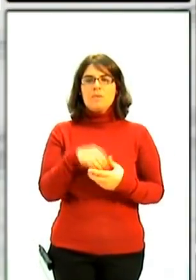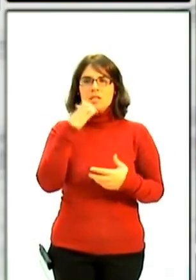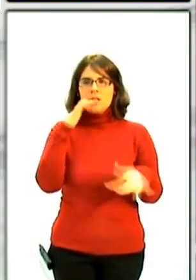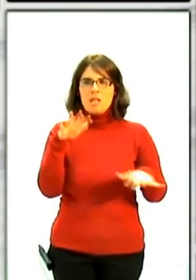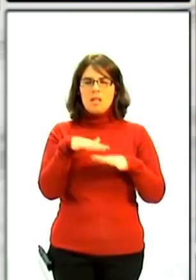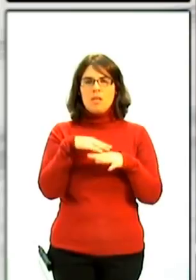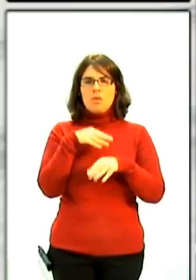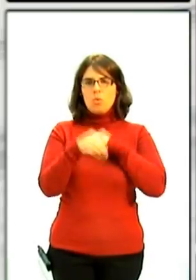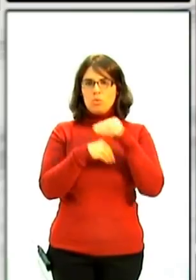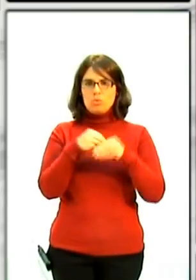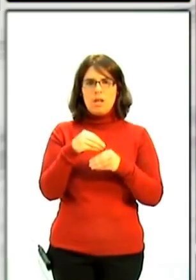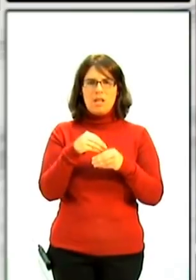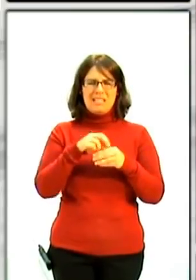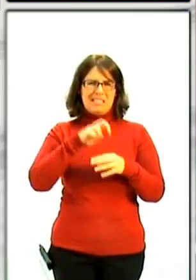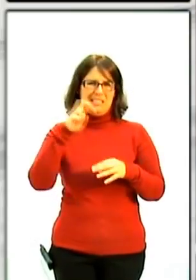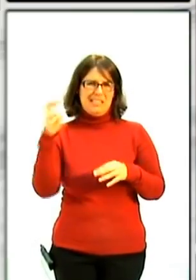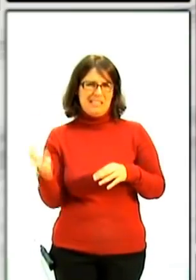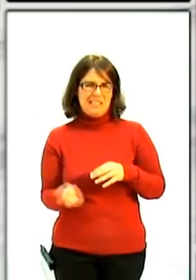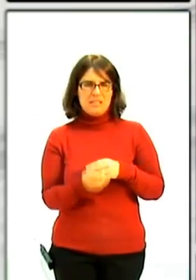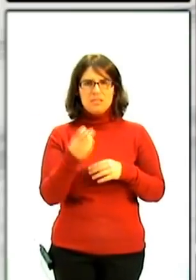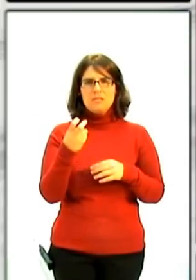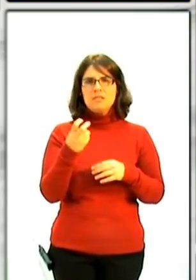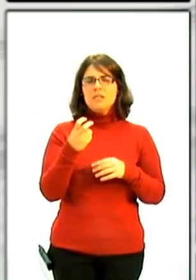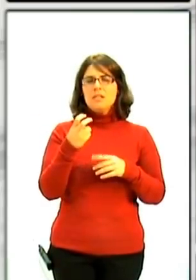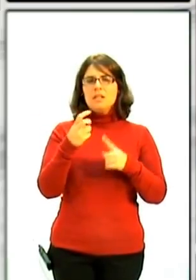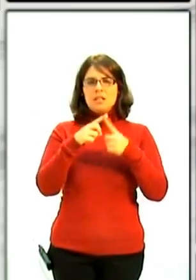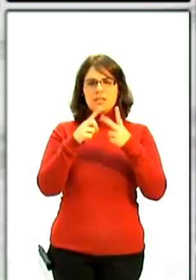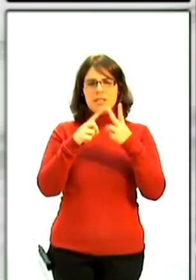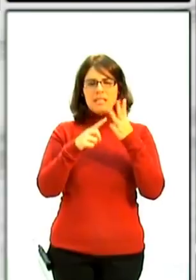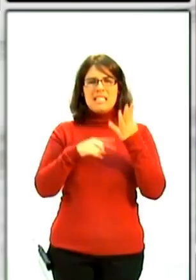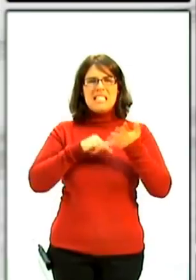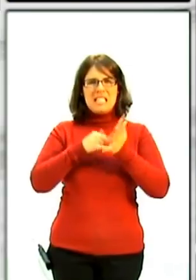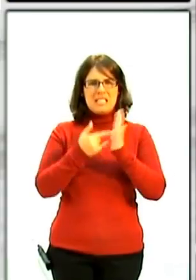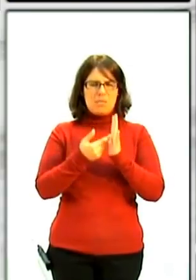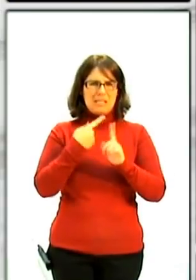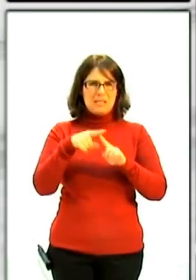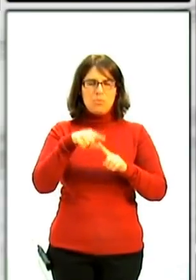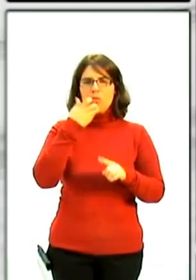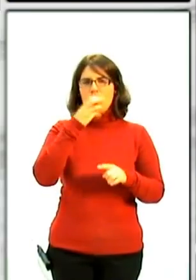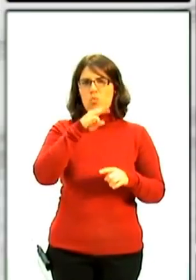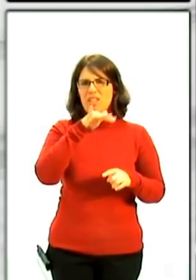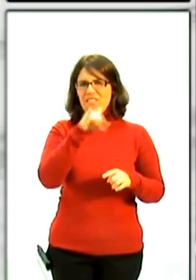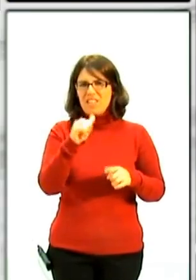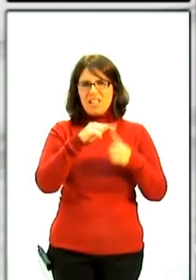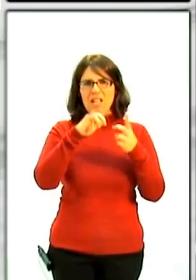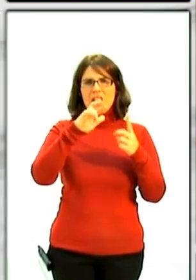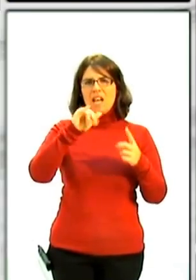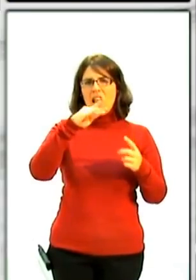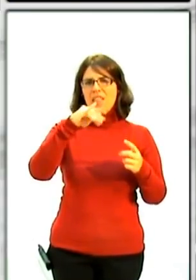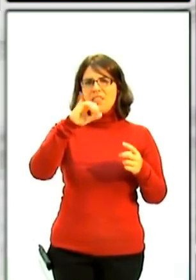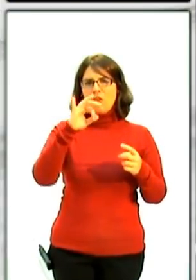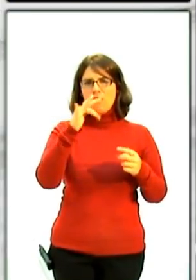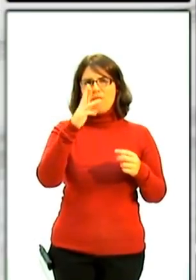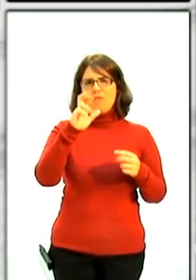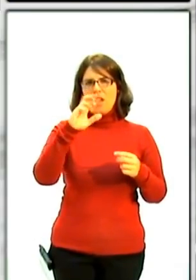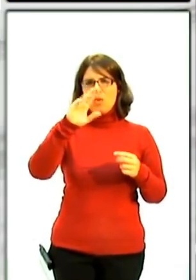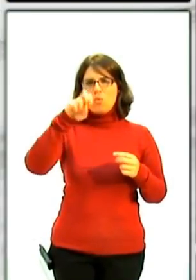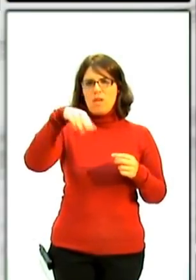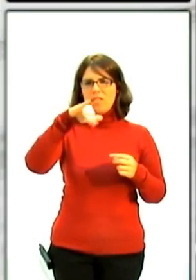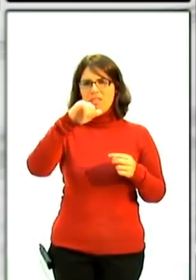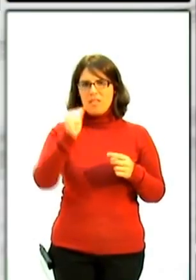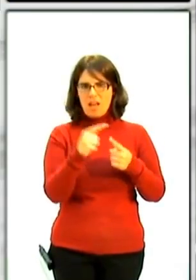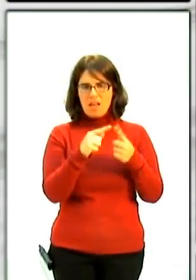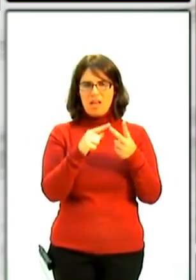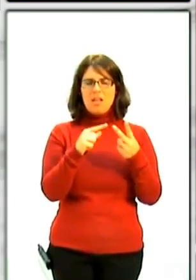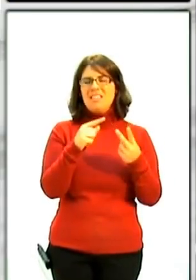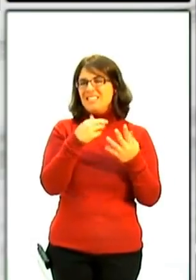tipo, radiofrecuencia, ultra wideband, wifi, es que en muchos casos esa precisión a lo mejor no es